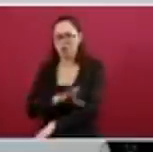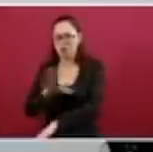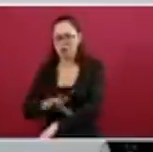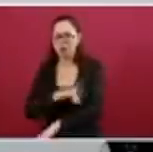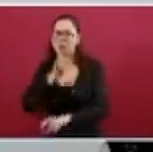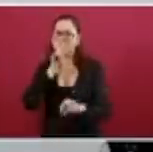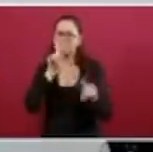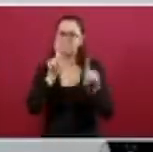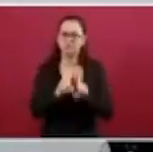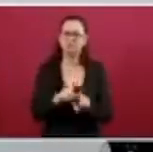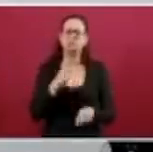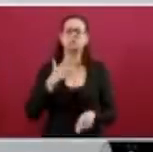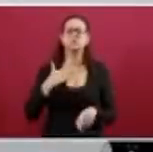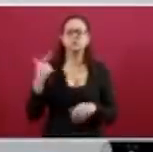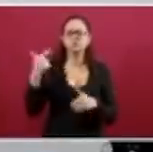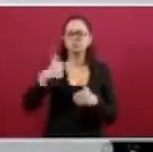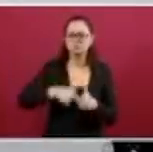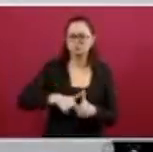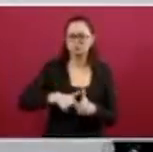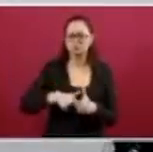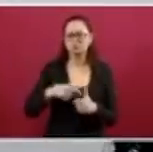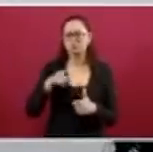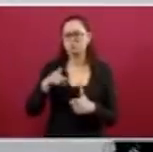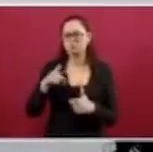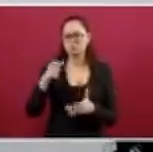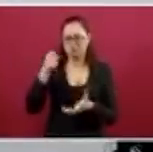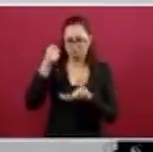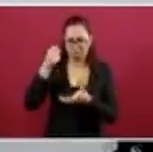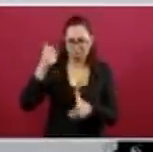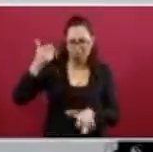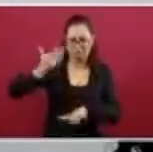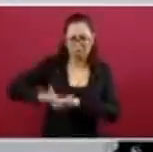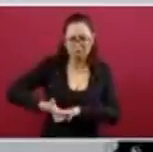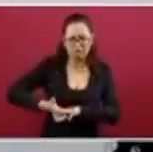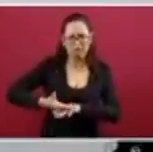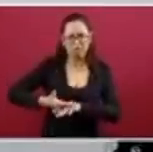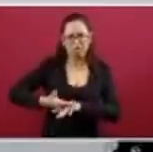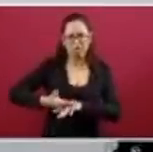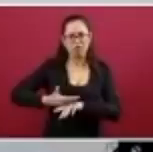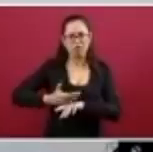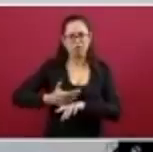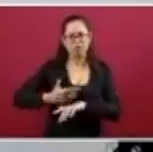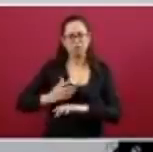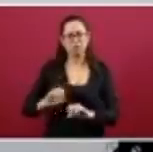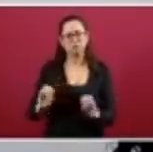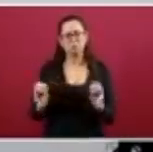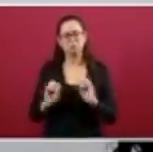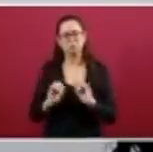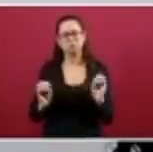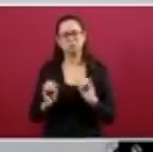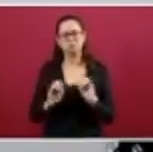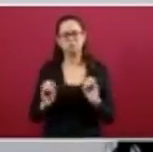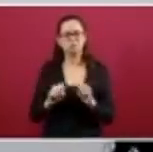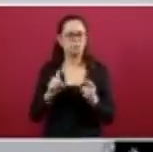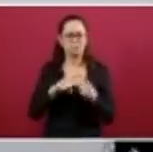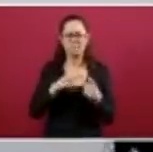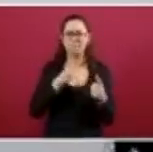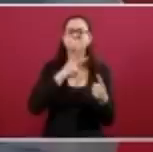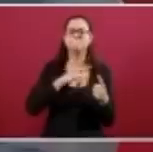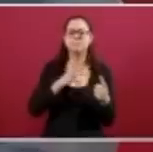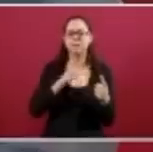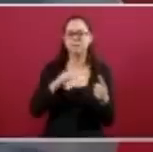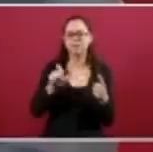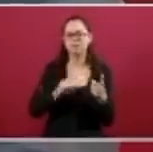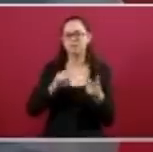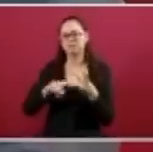gasolinas sin afectar las finanzas de Pemex y de la Comisión Federal de